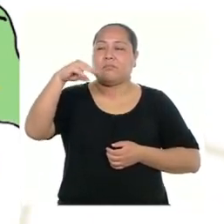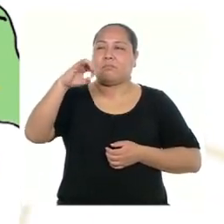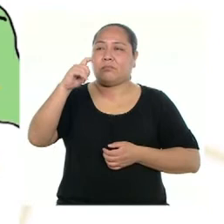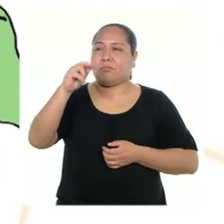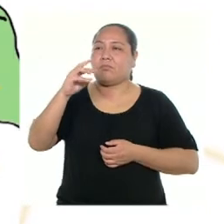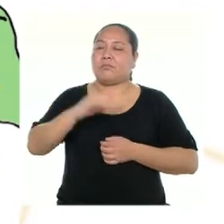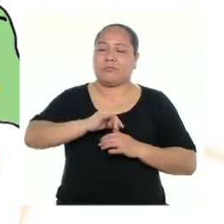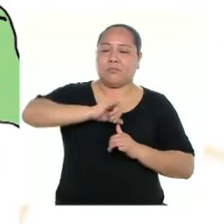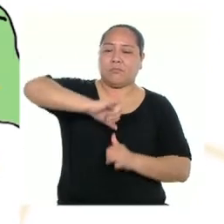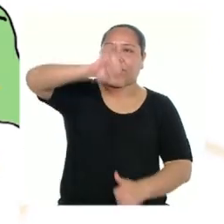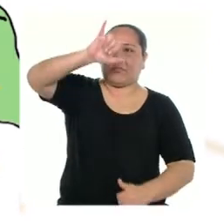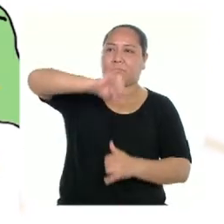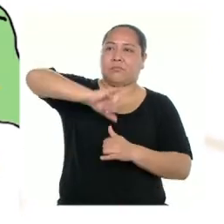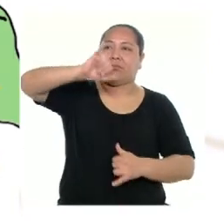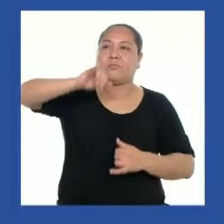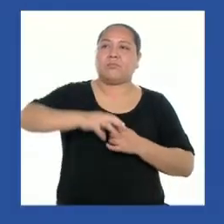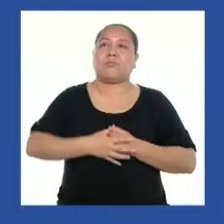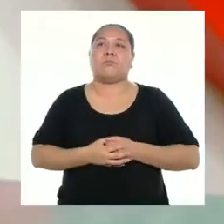la cuenca.